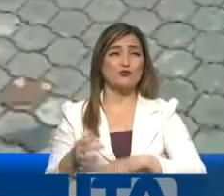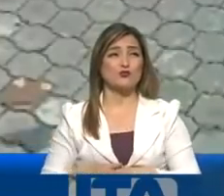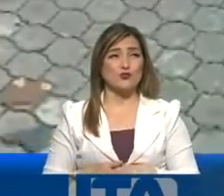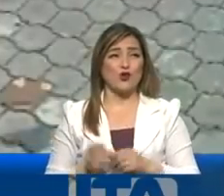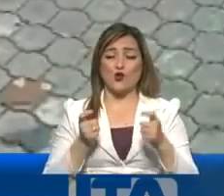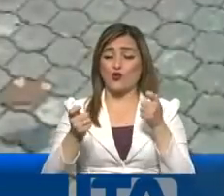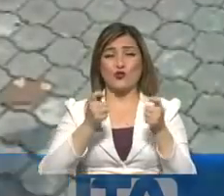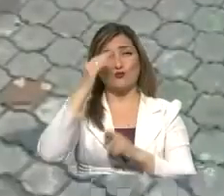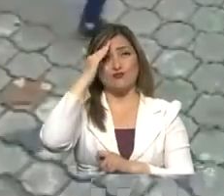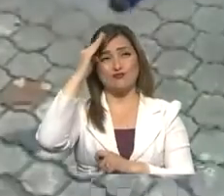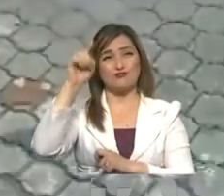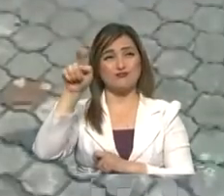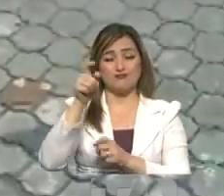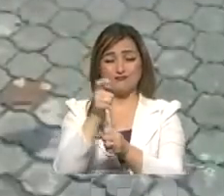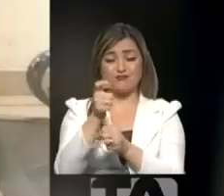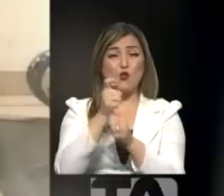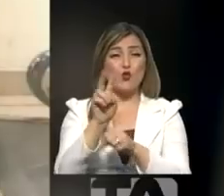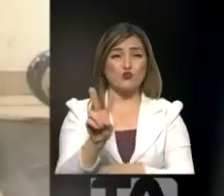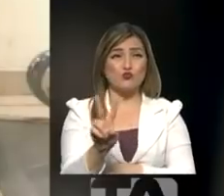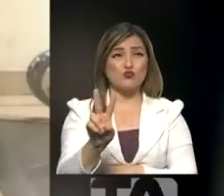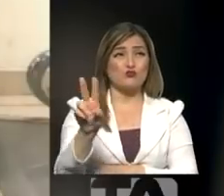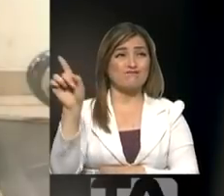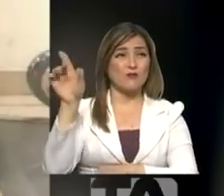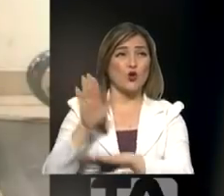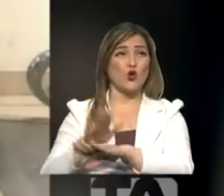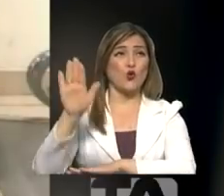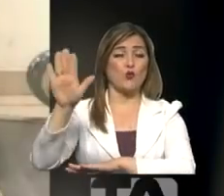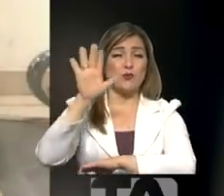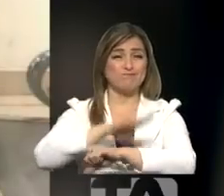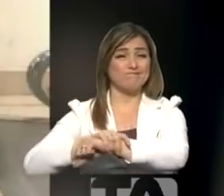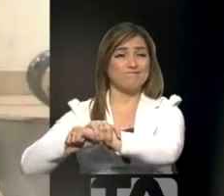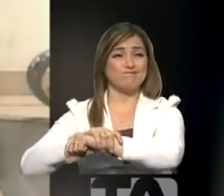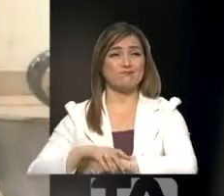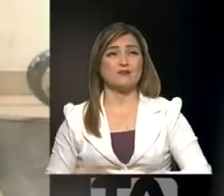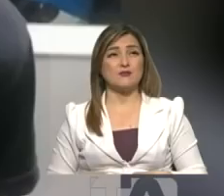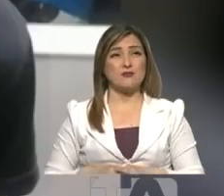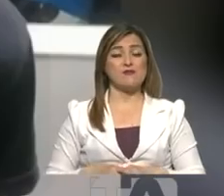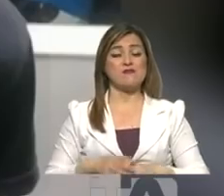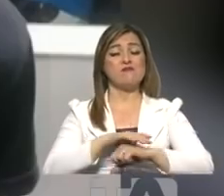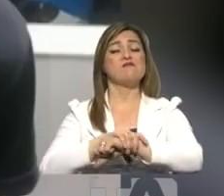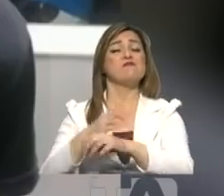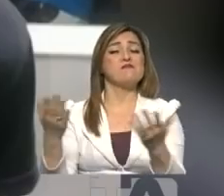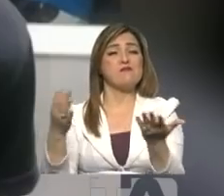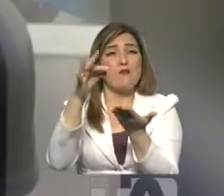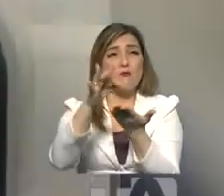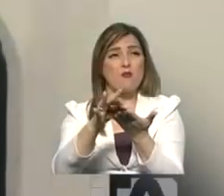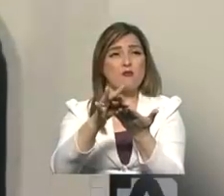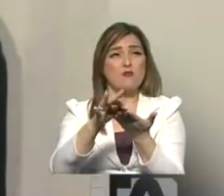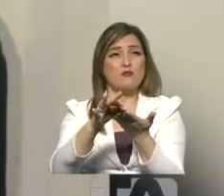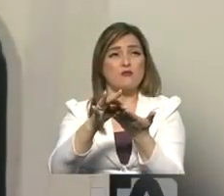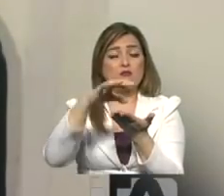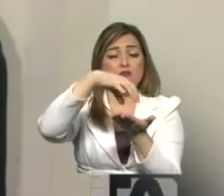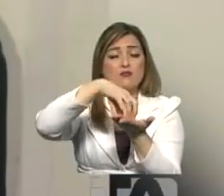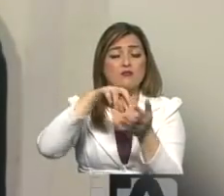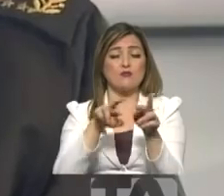rápido operativo policial permitió capturar a 2 sujetos que serían los responsables de este crimen. La detención se realizó en el cantón Buena Fe,